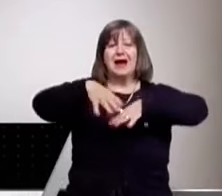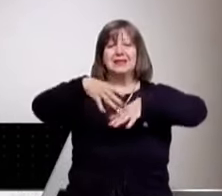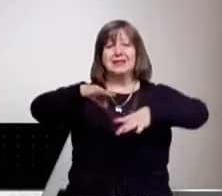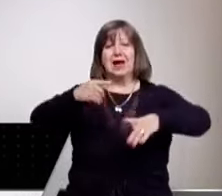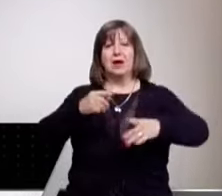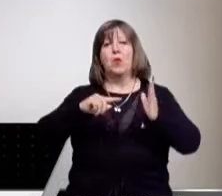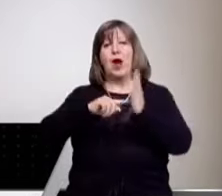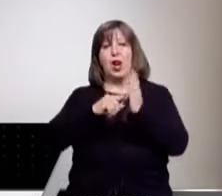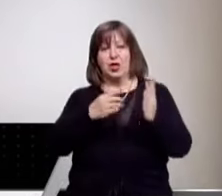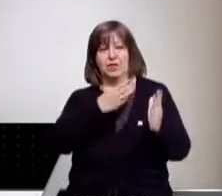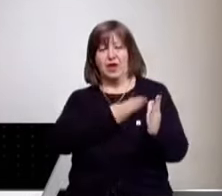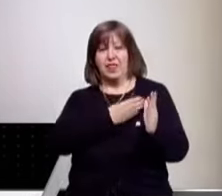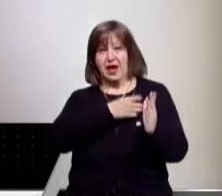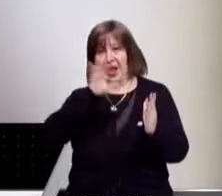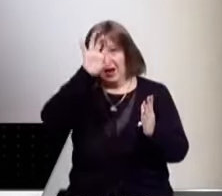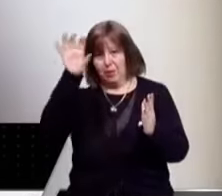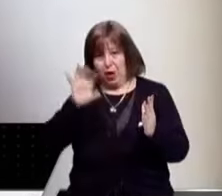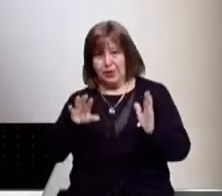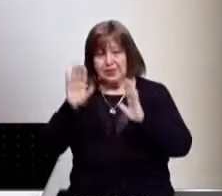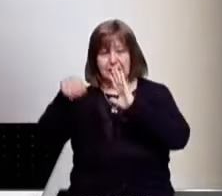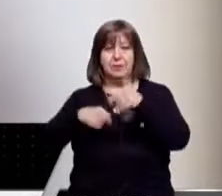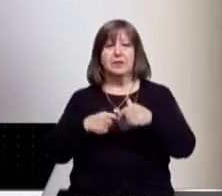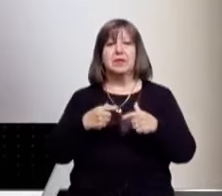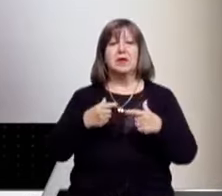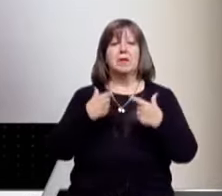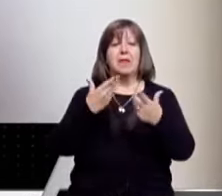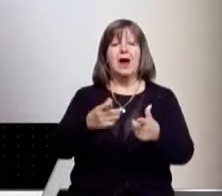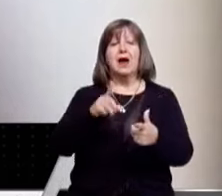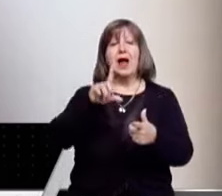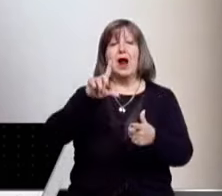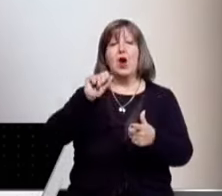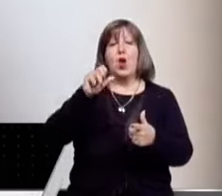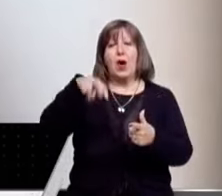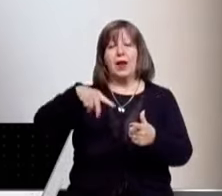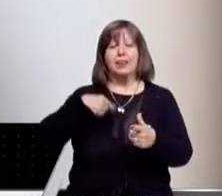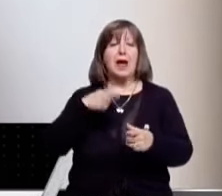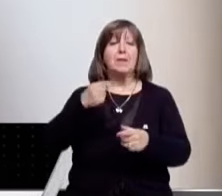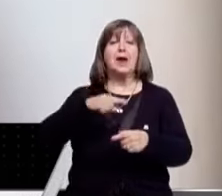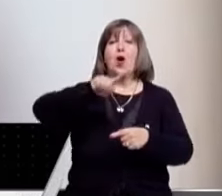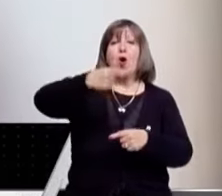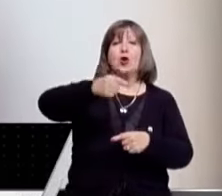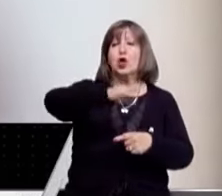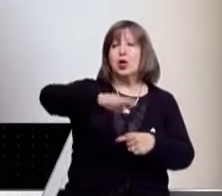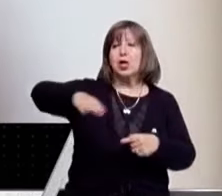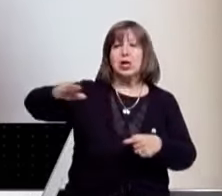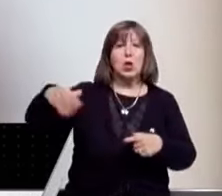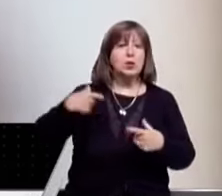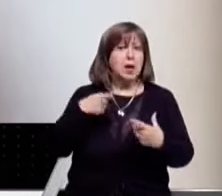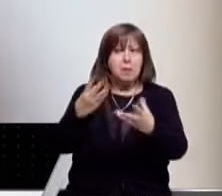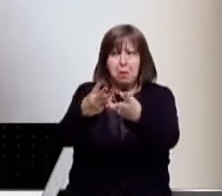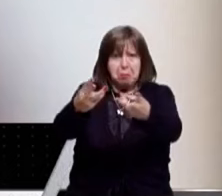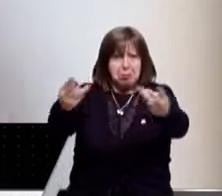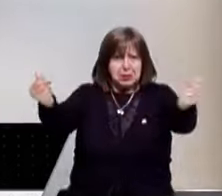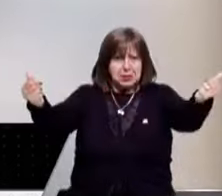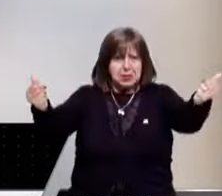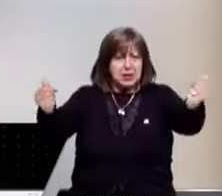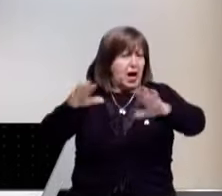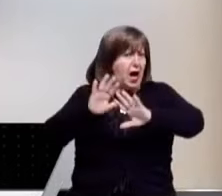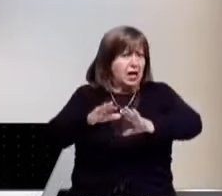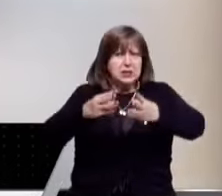federal a realizarse por Loan y todos los niños desaparecidos en cada